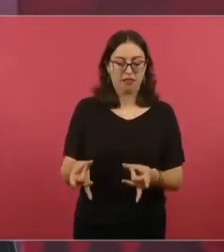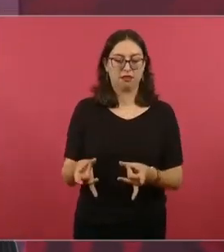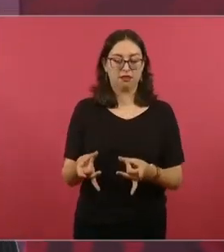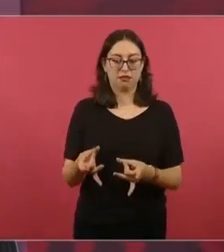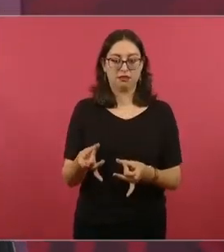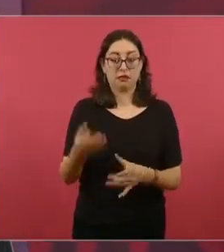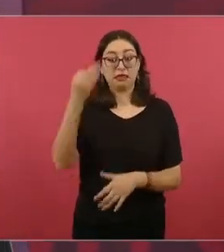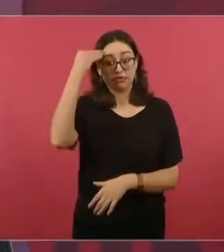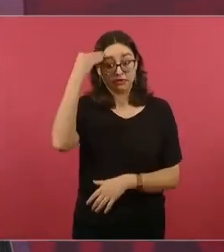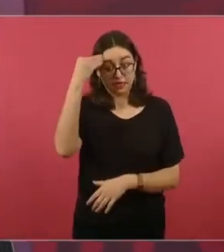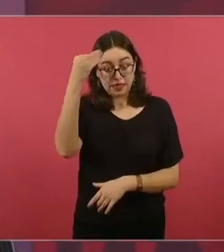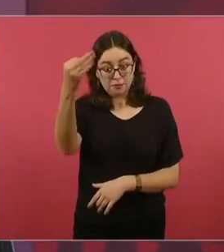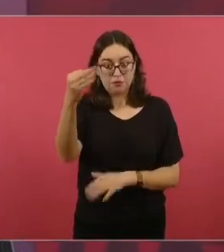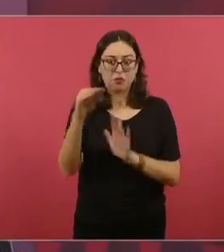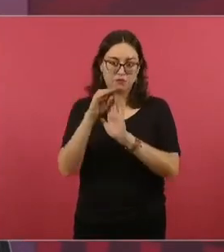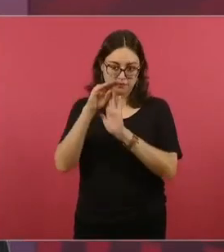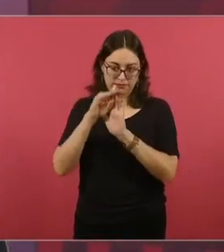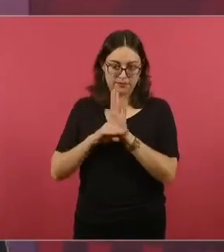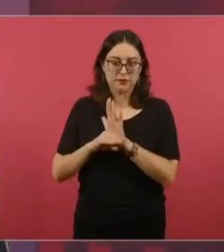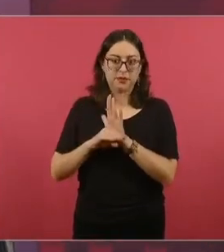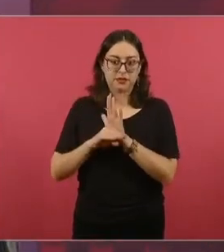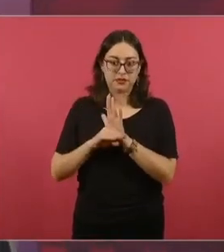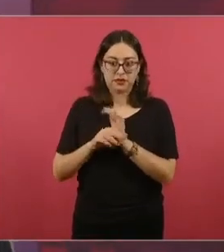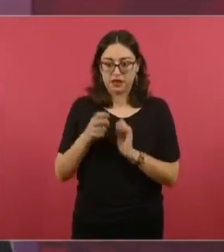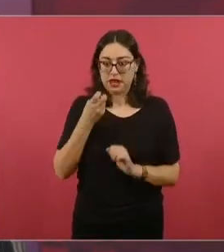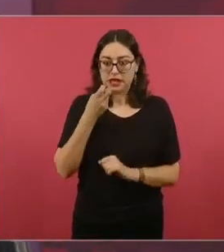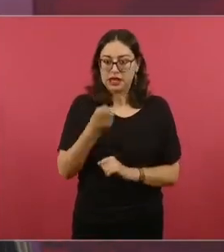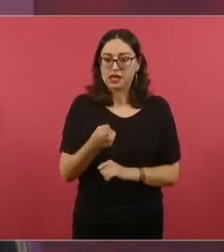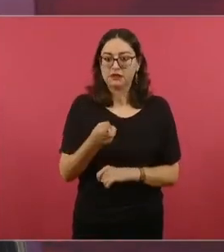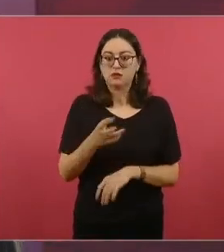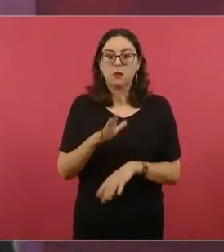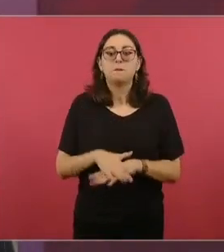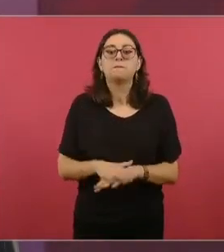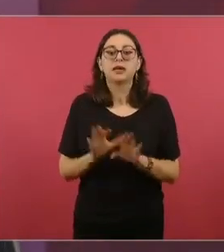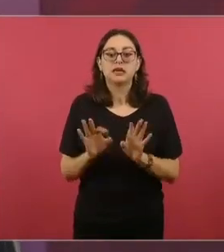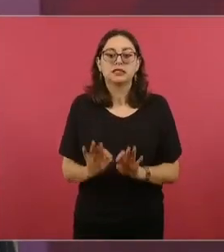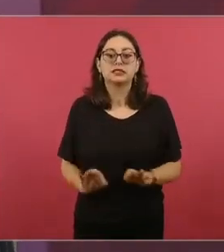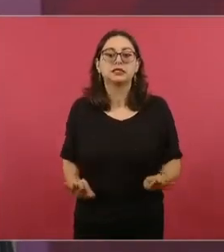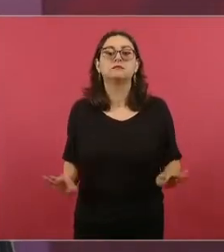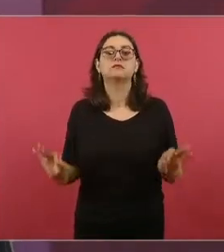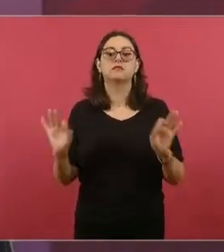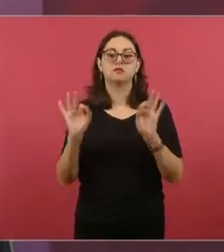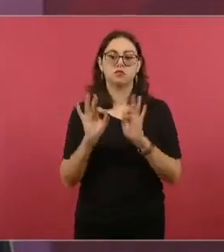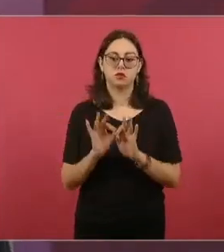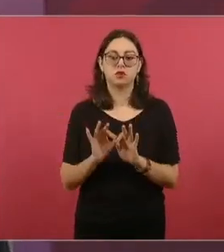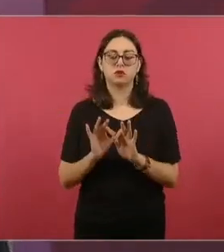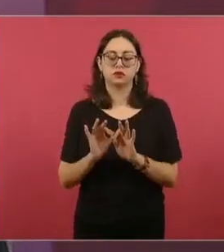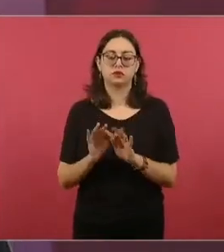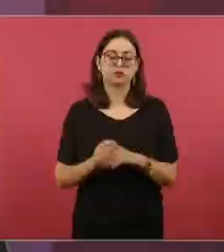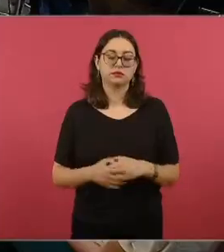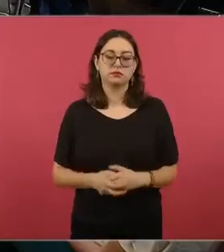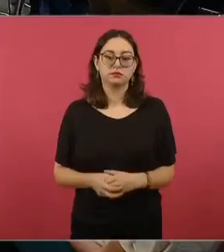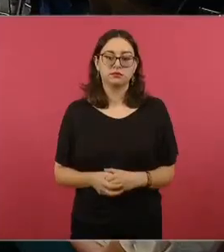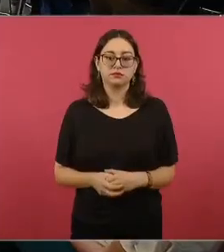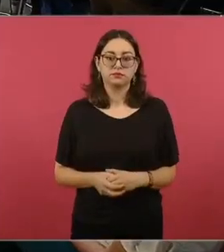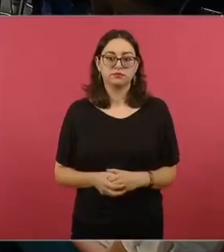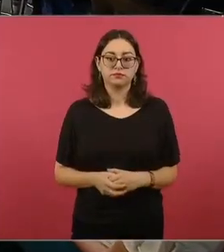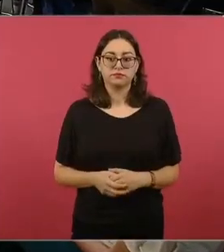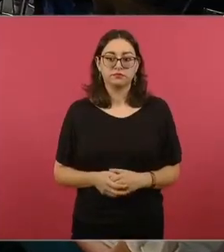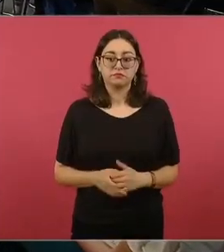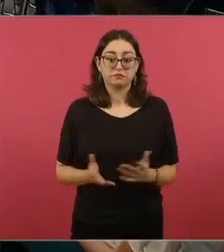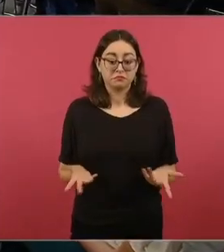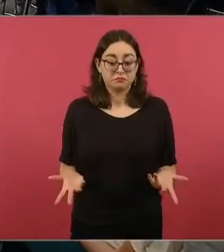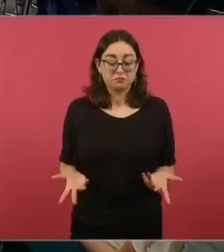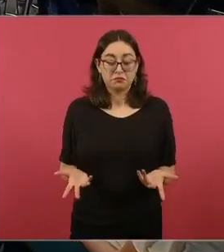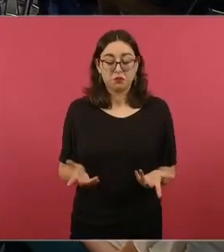que se ahorren tiempos. Eso es lo que puedo decir. Pero más